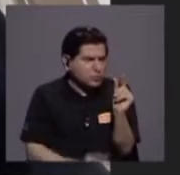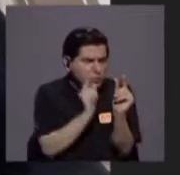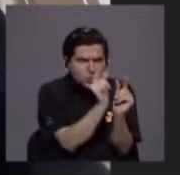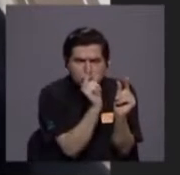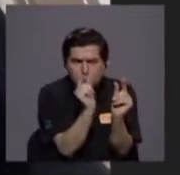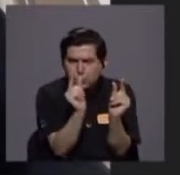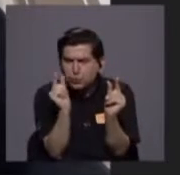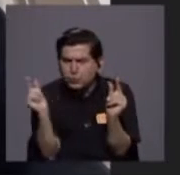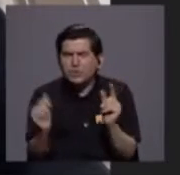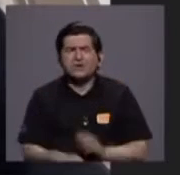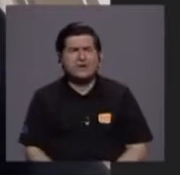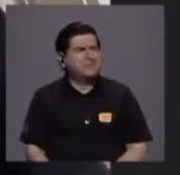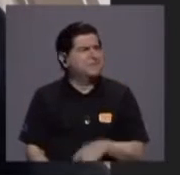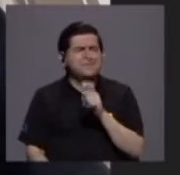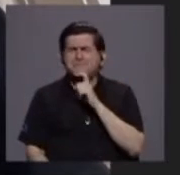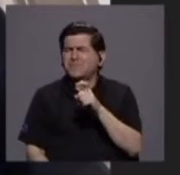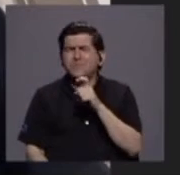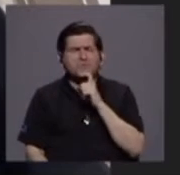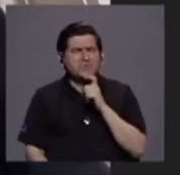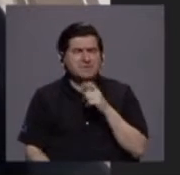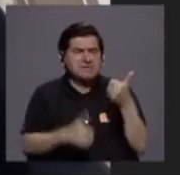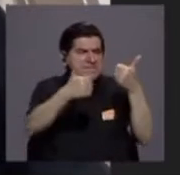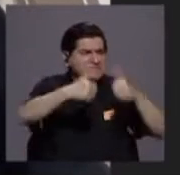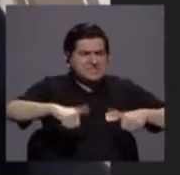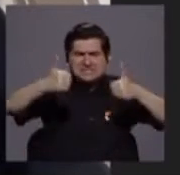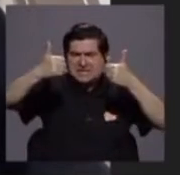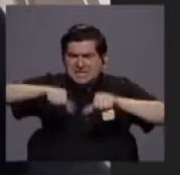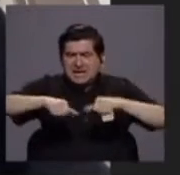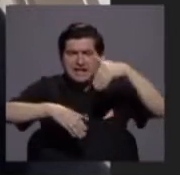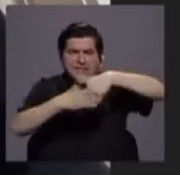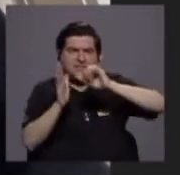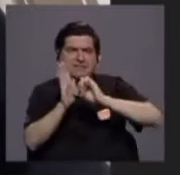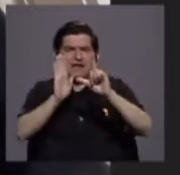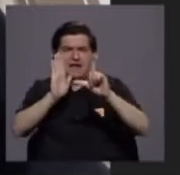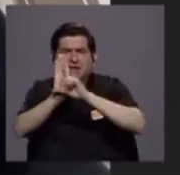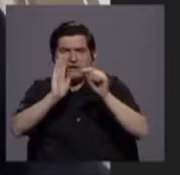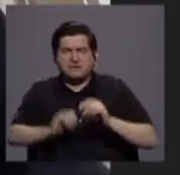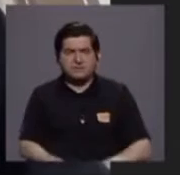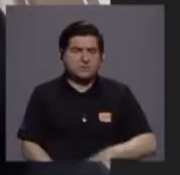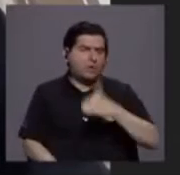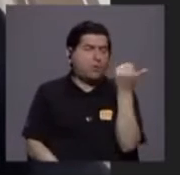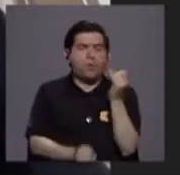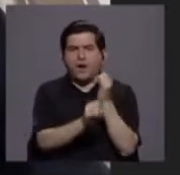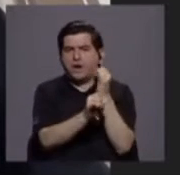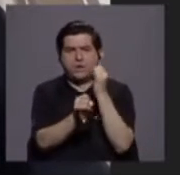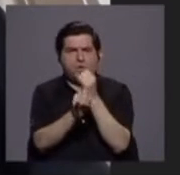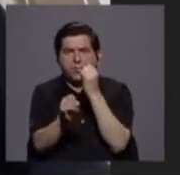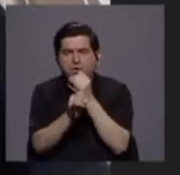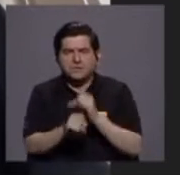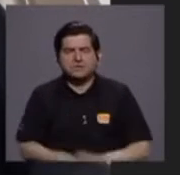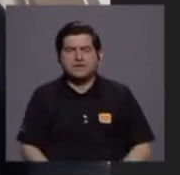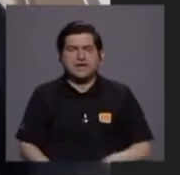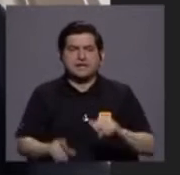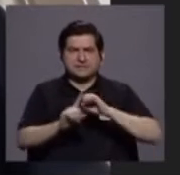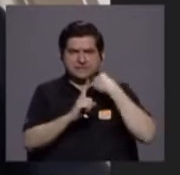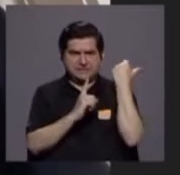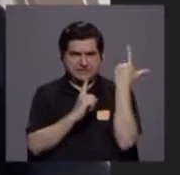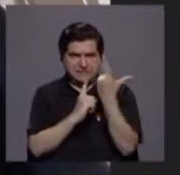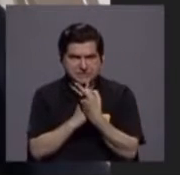que hacen muy difícil buscar consensos en la Asamblea Legislativa y en otras instancias de la